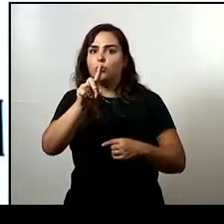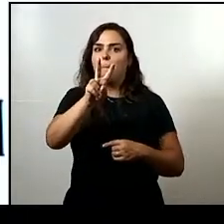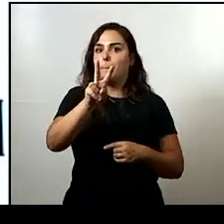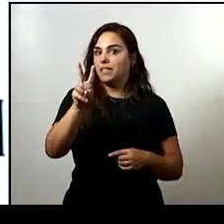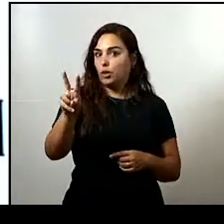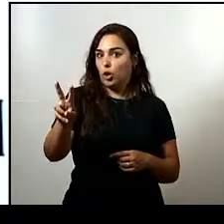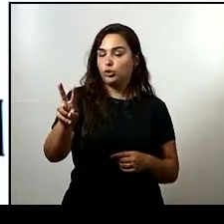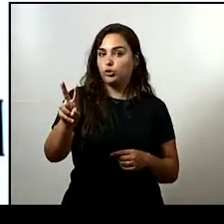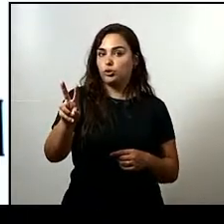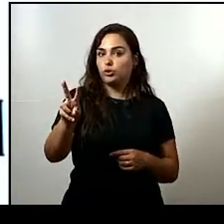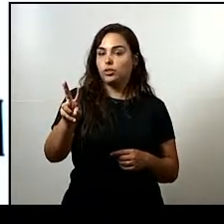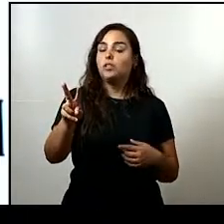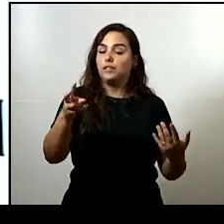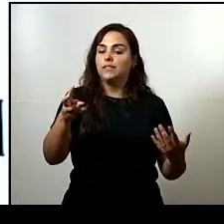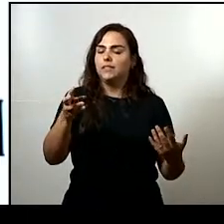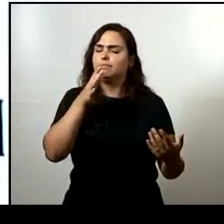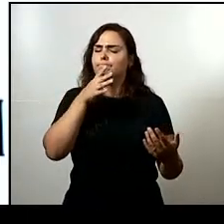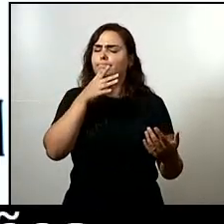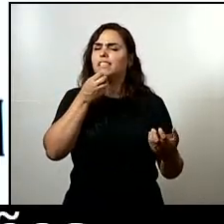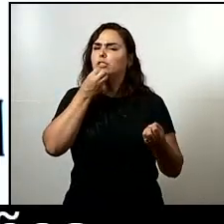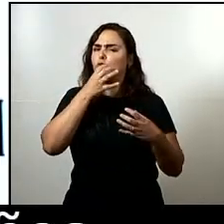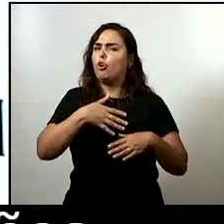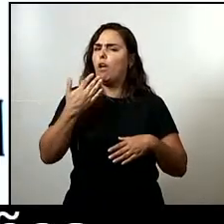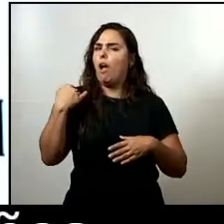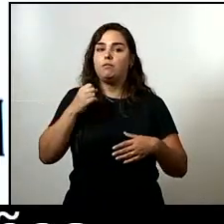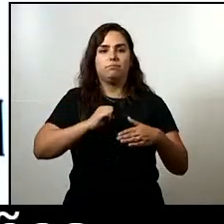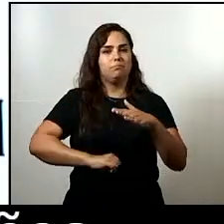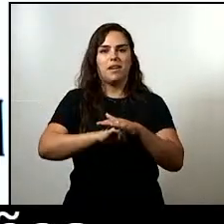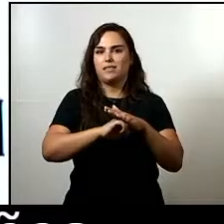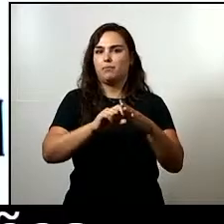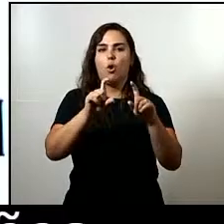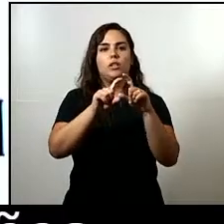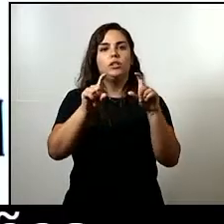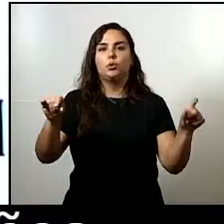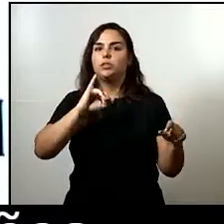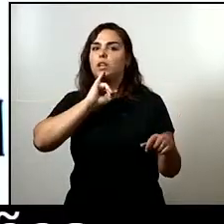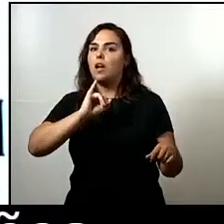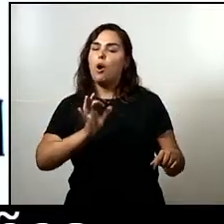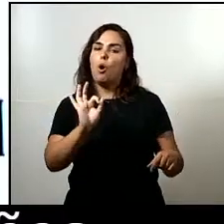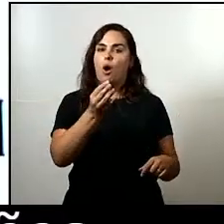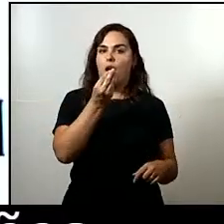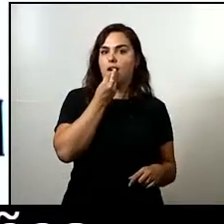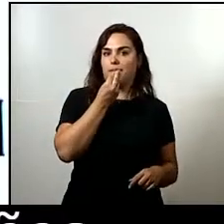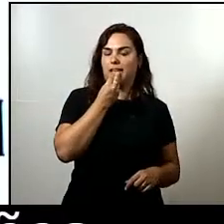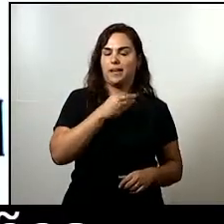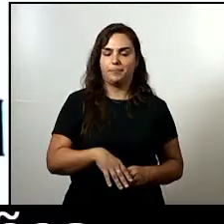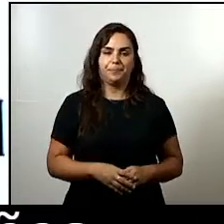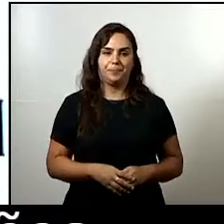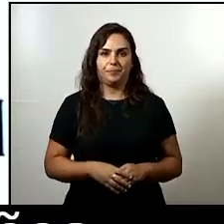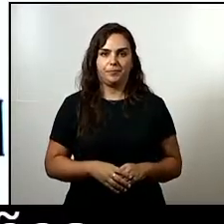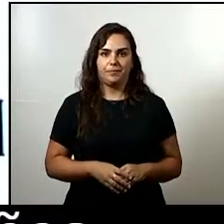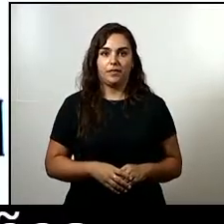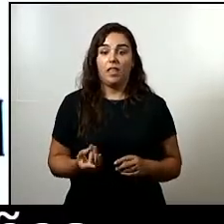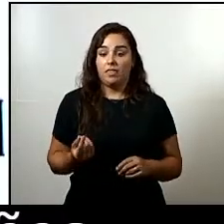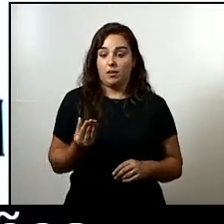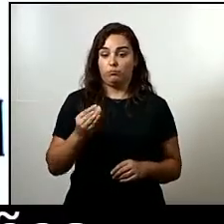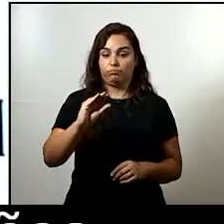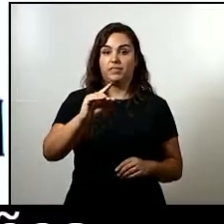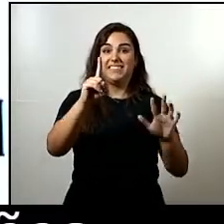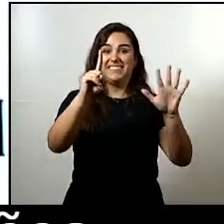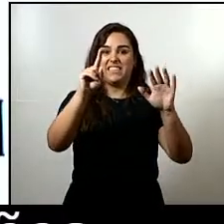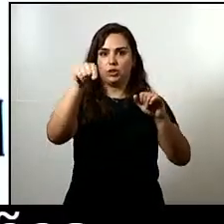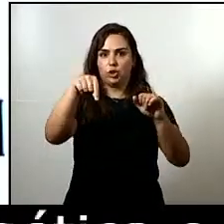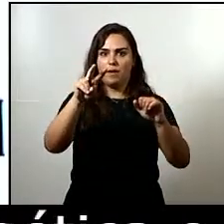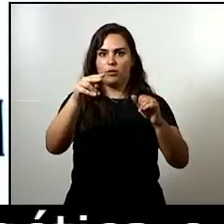22, con máximos históricos en industria energética o en alimentaria. Vamos a destinar